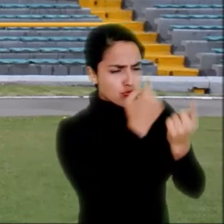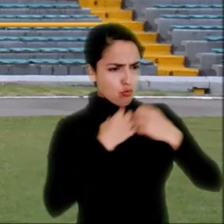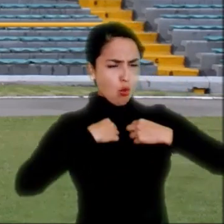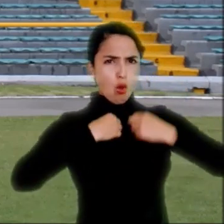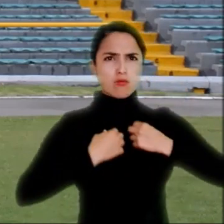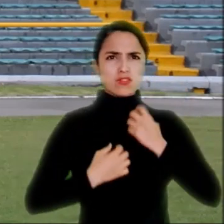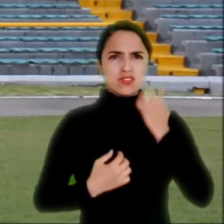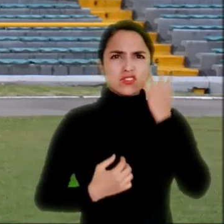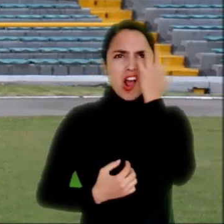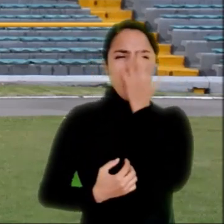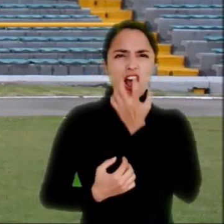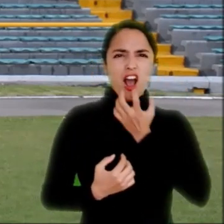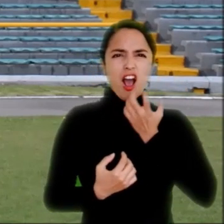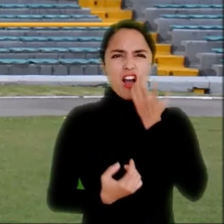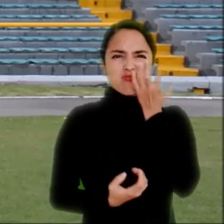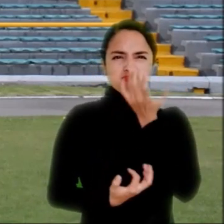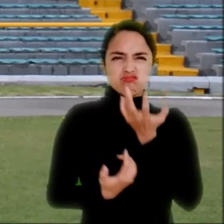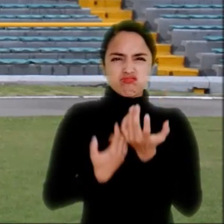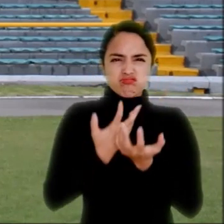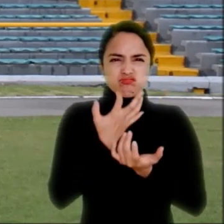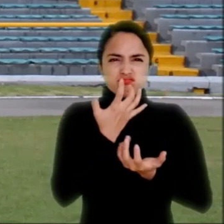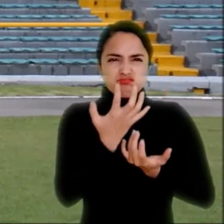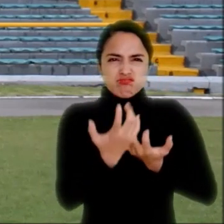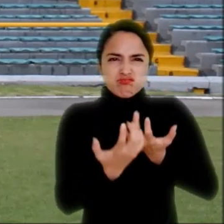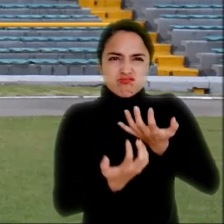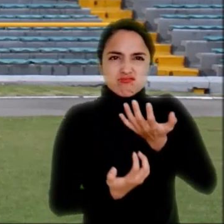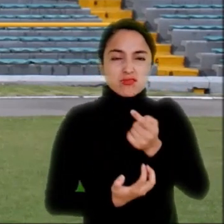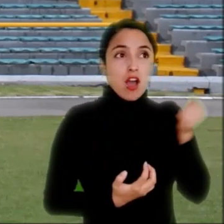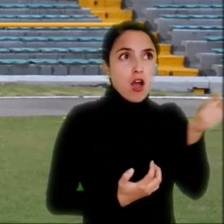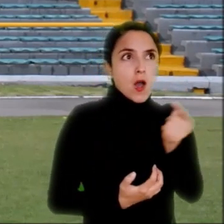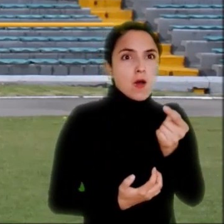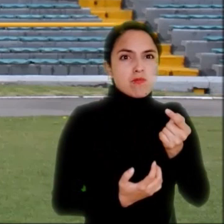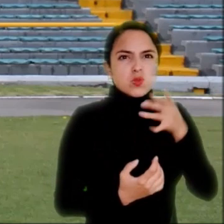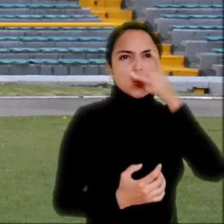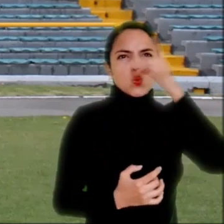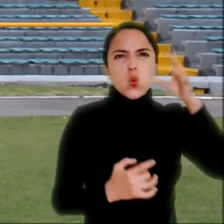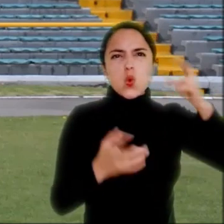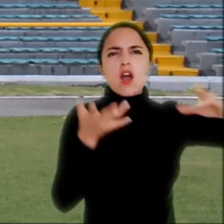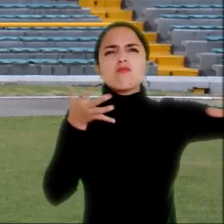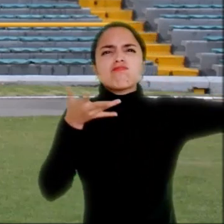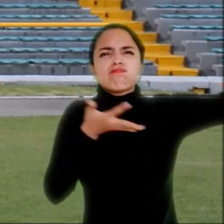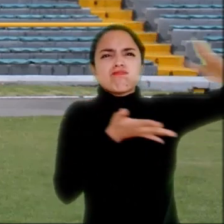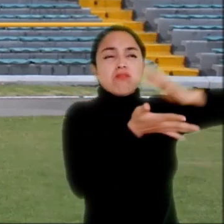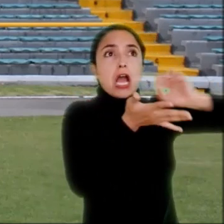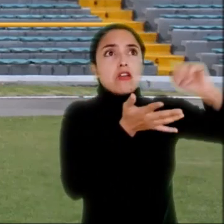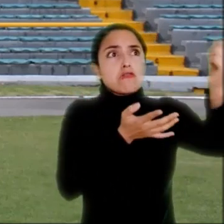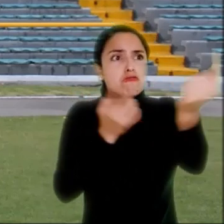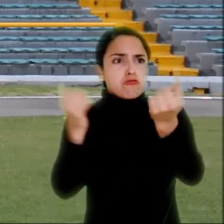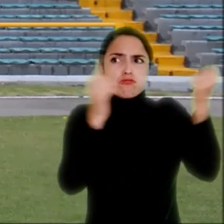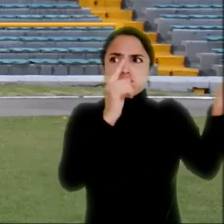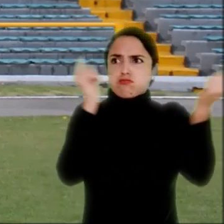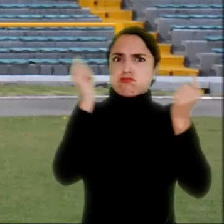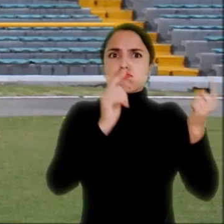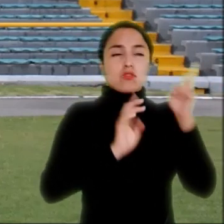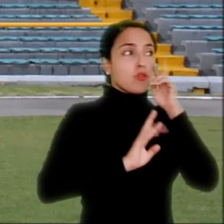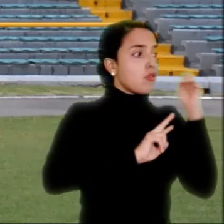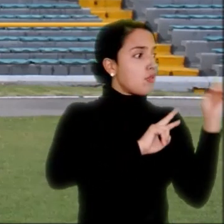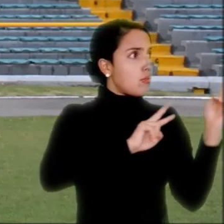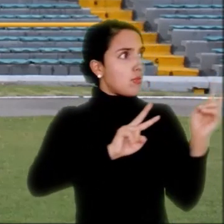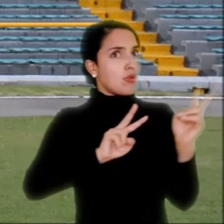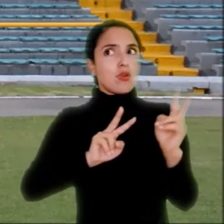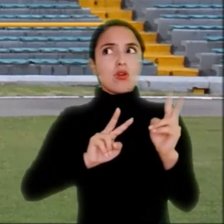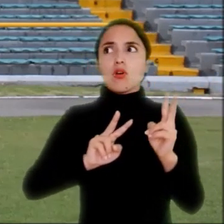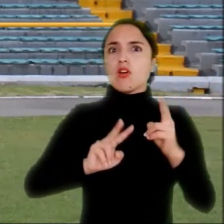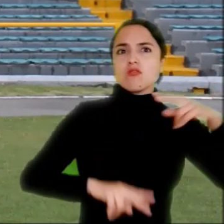mientras sentados a la orilla de una basura cósmica, aquellos que observamos ondeamos los festones